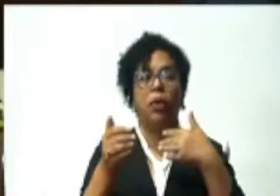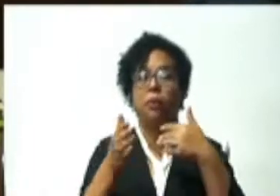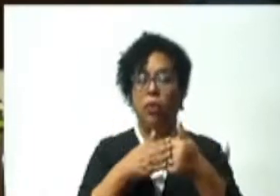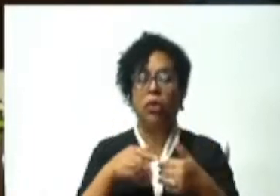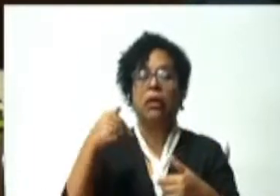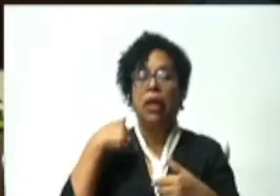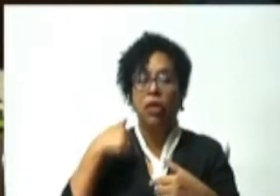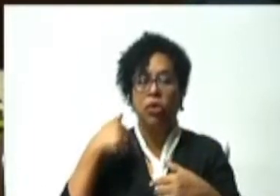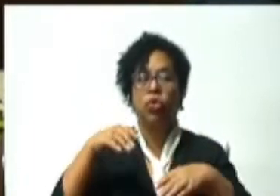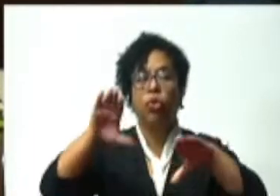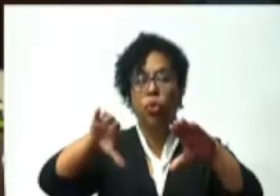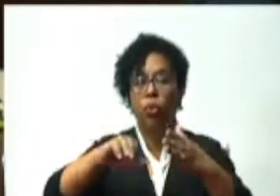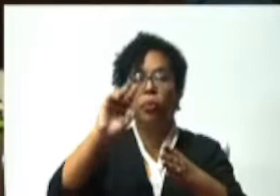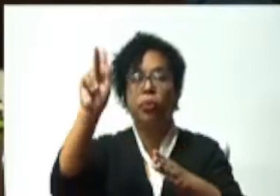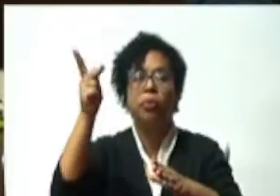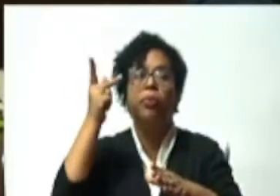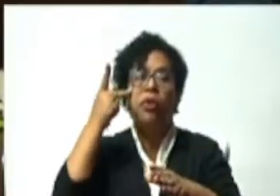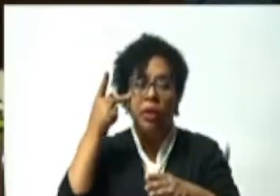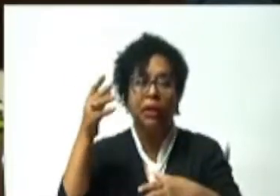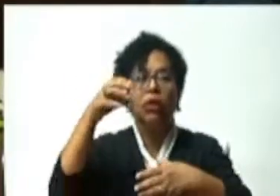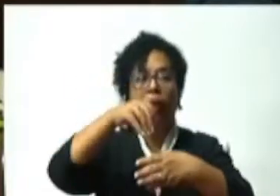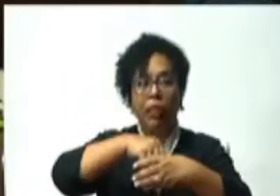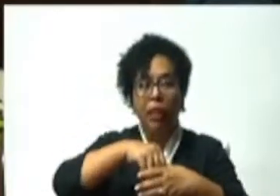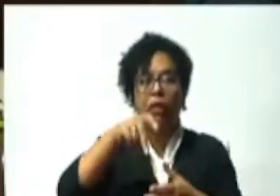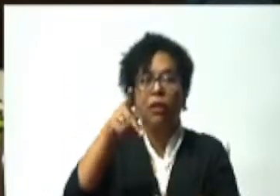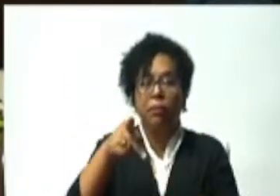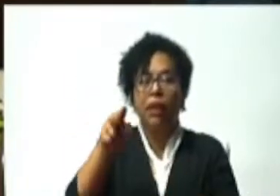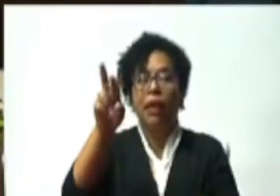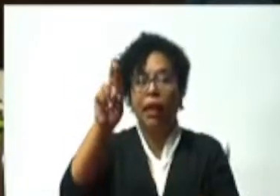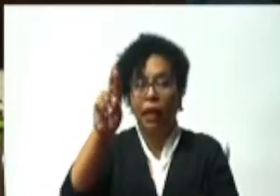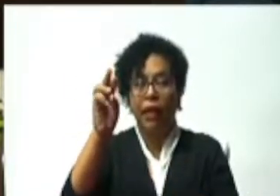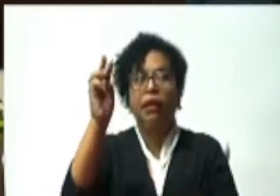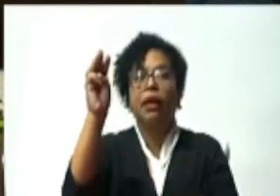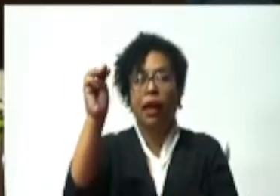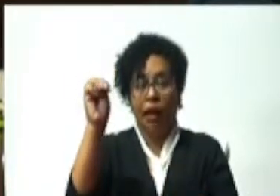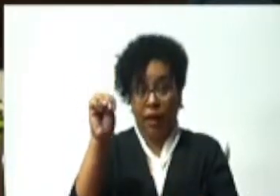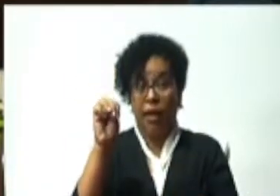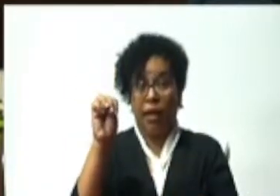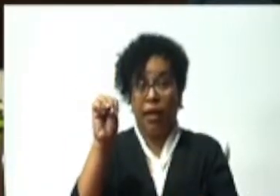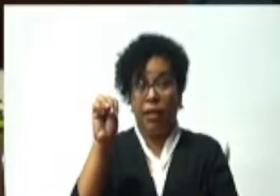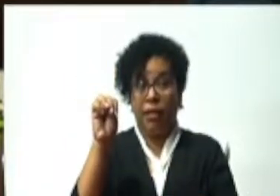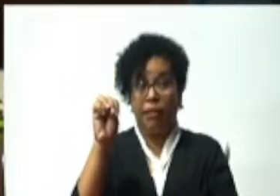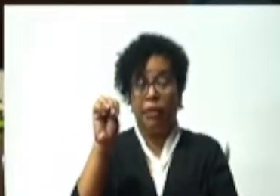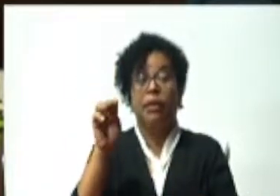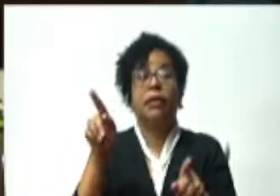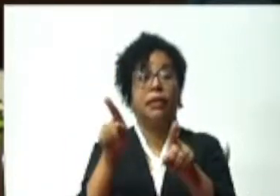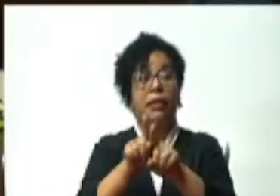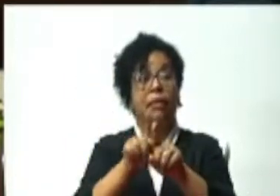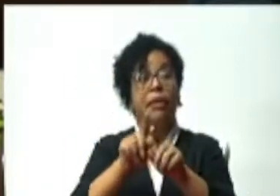PRM, un seguidor dentro del PRM del presidente Luis Abinader,